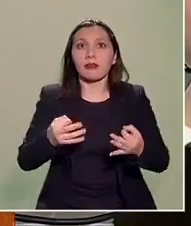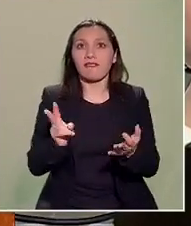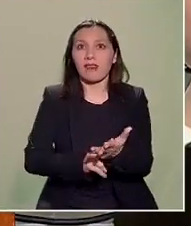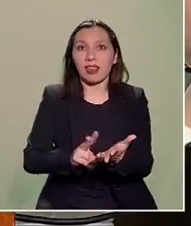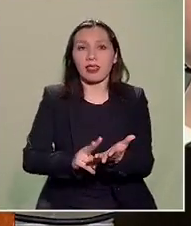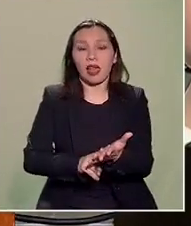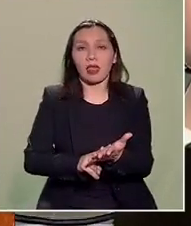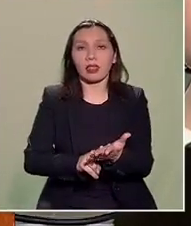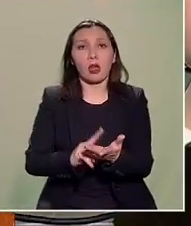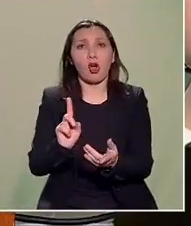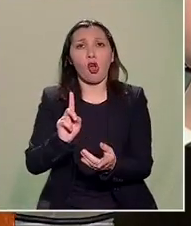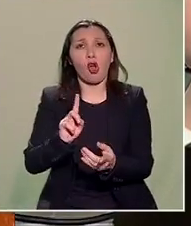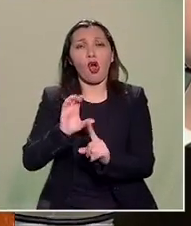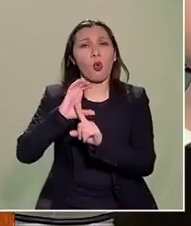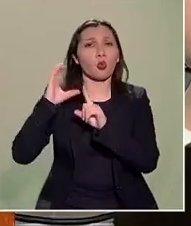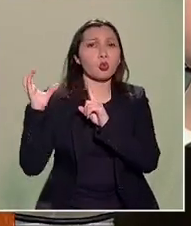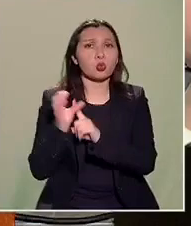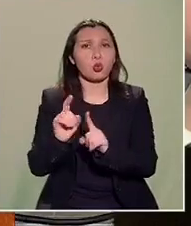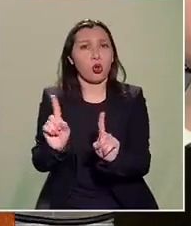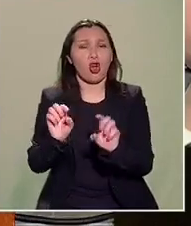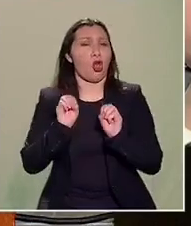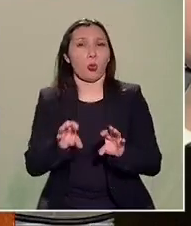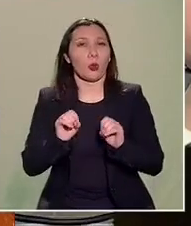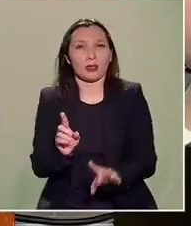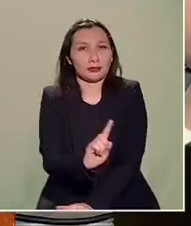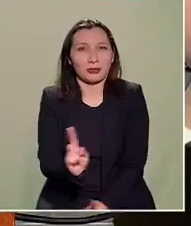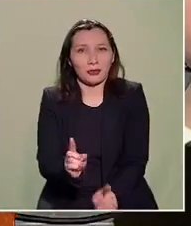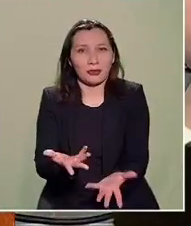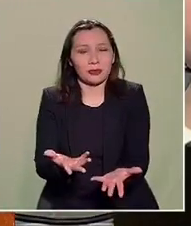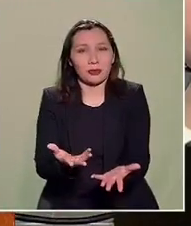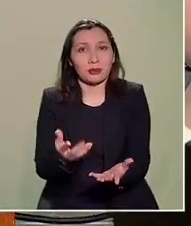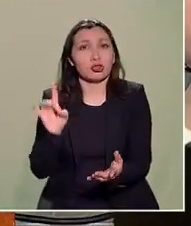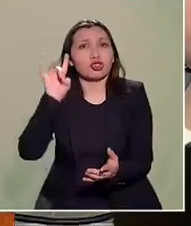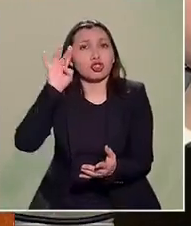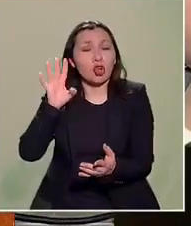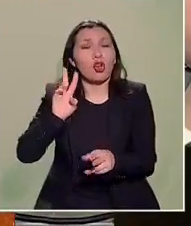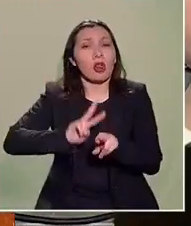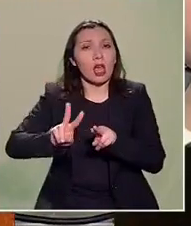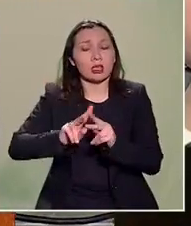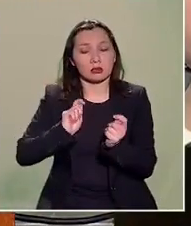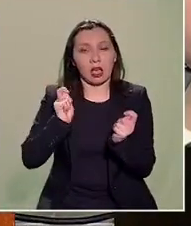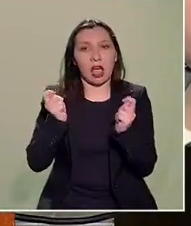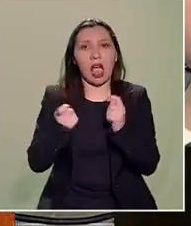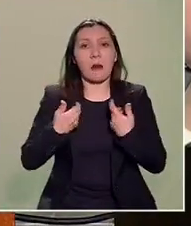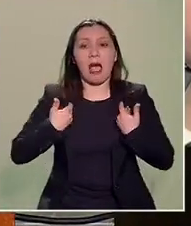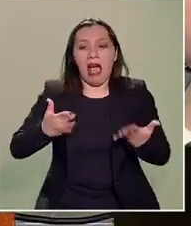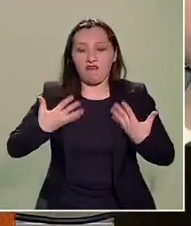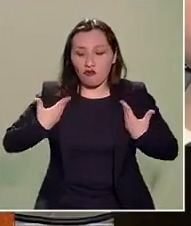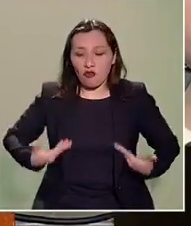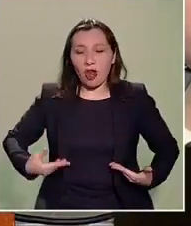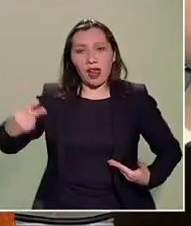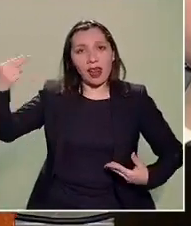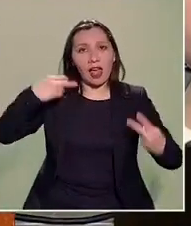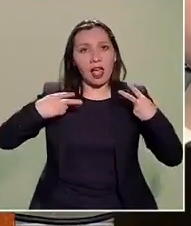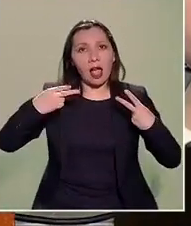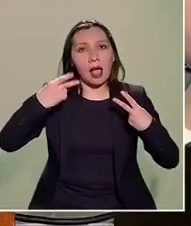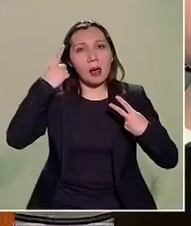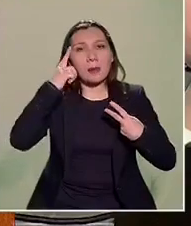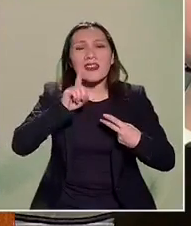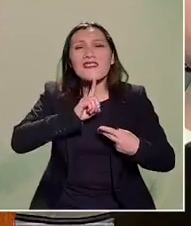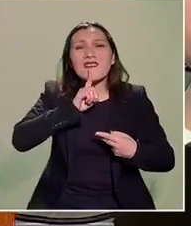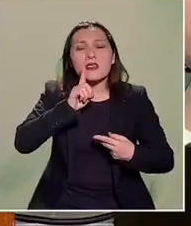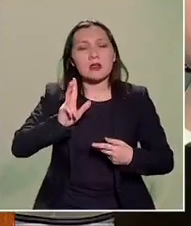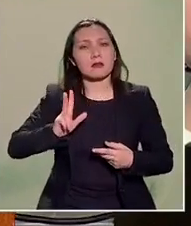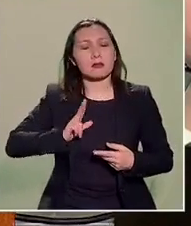no es la cultura no es la educación que sólo realiza una transformación externa que refina